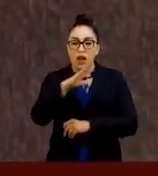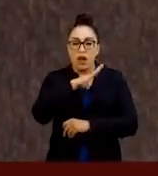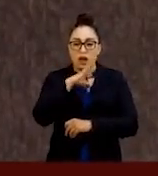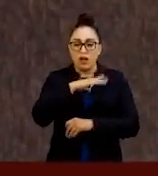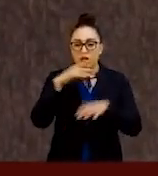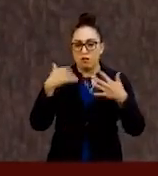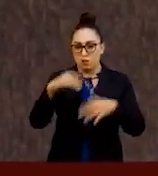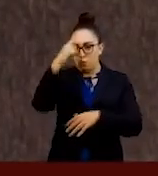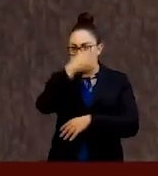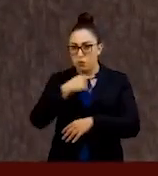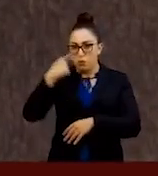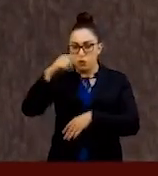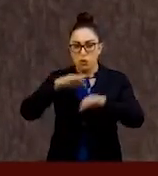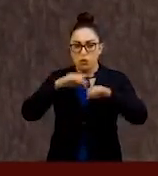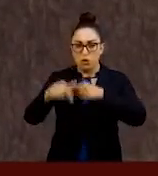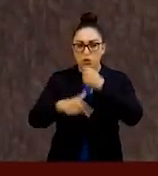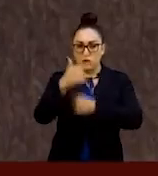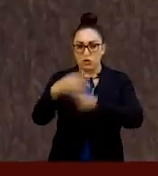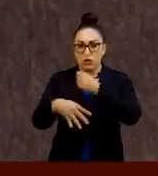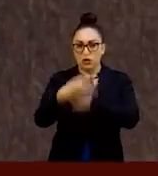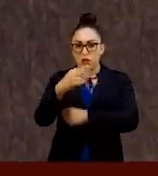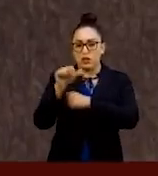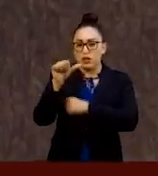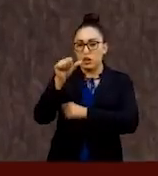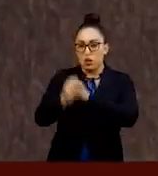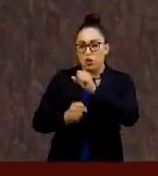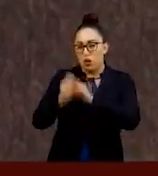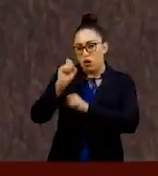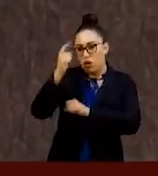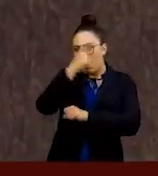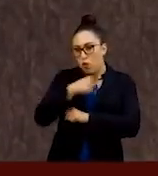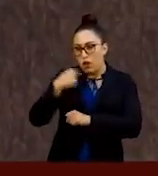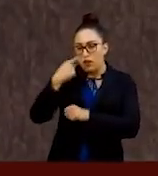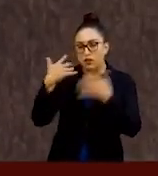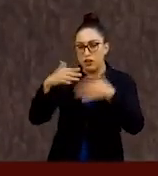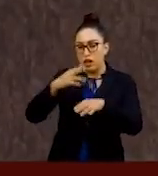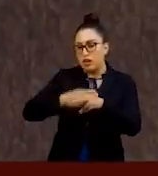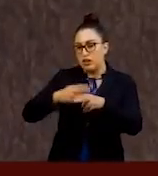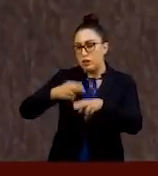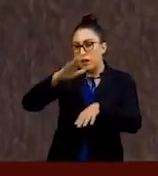trabajo de 12, 14, 16 y más horas diarias.